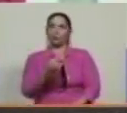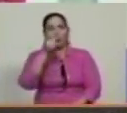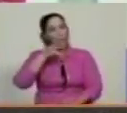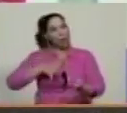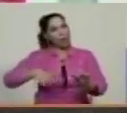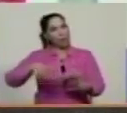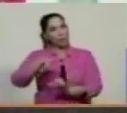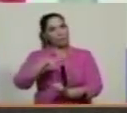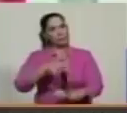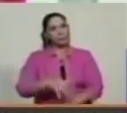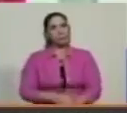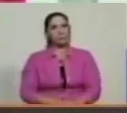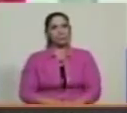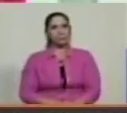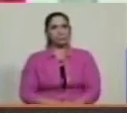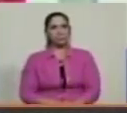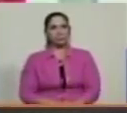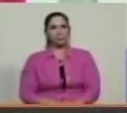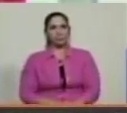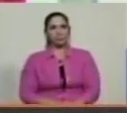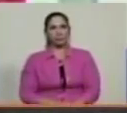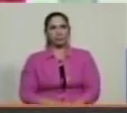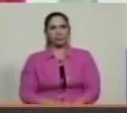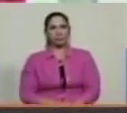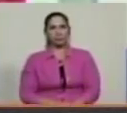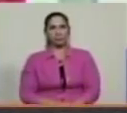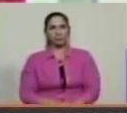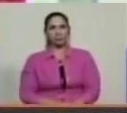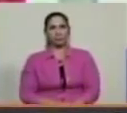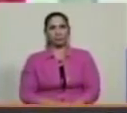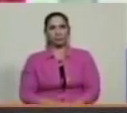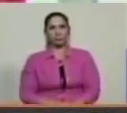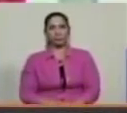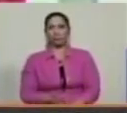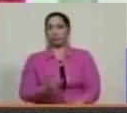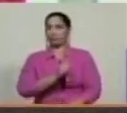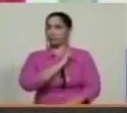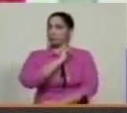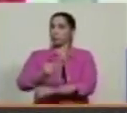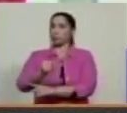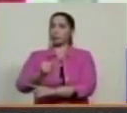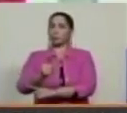pueblo. En el pueblo. No se manda.